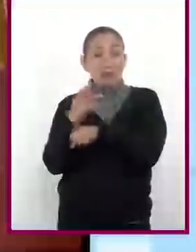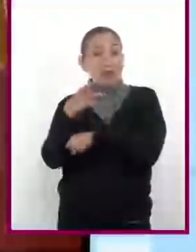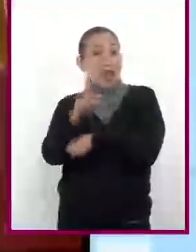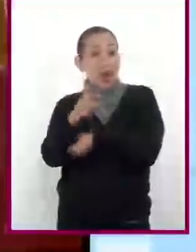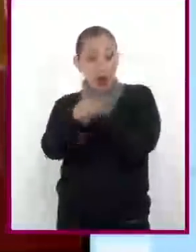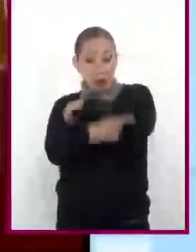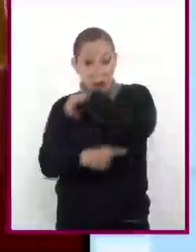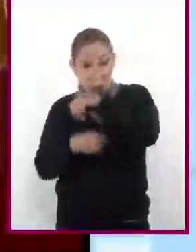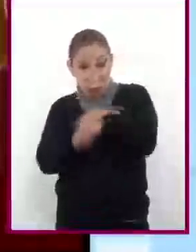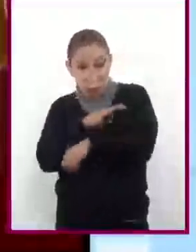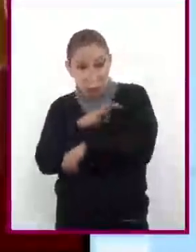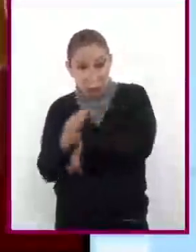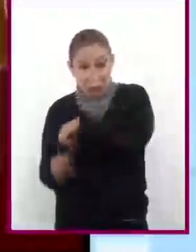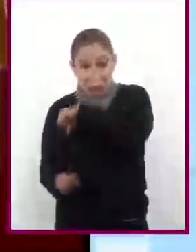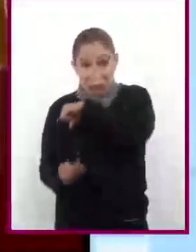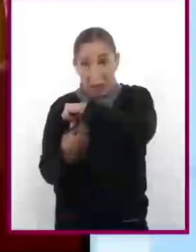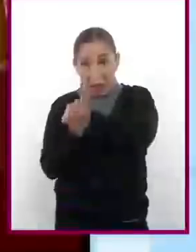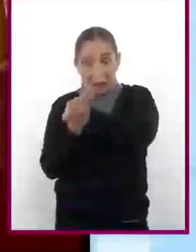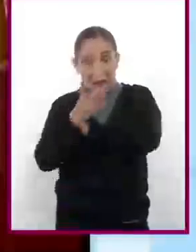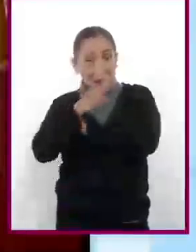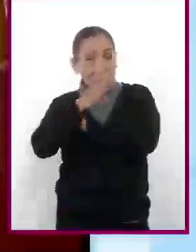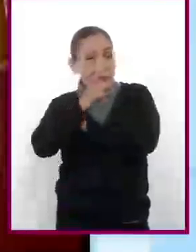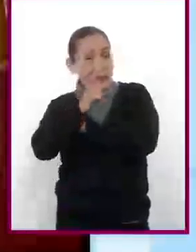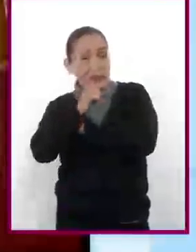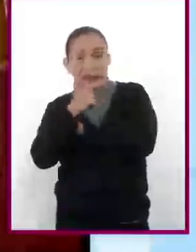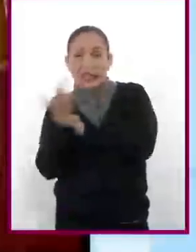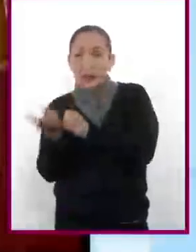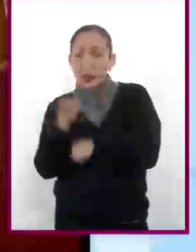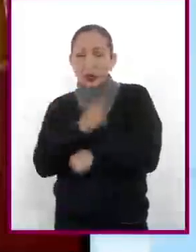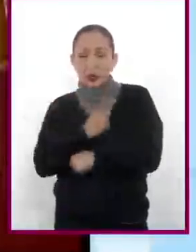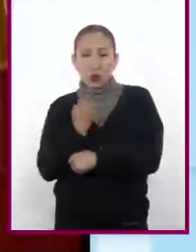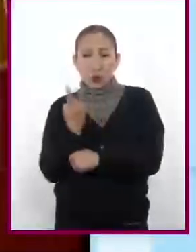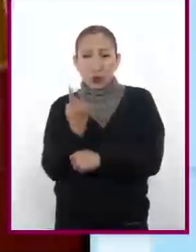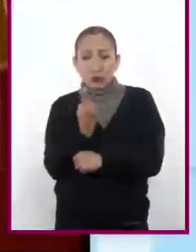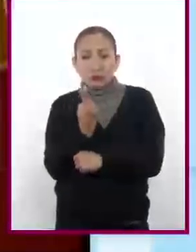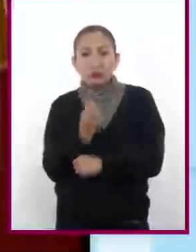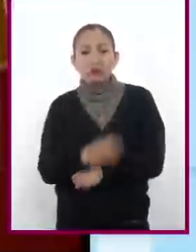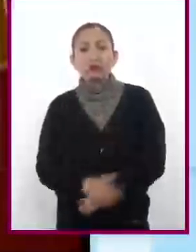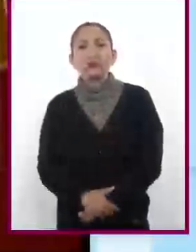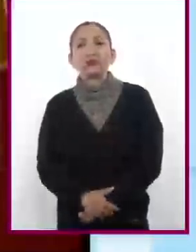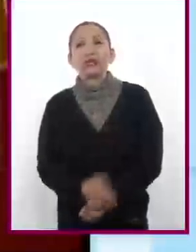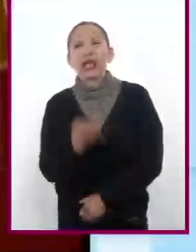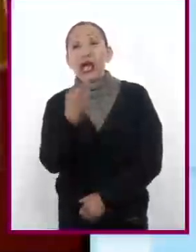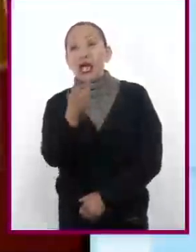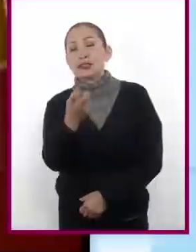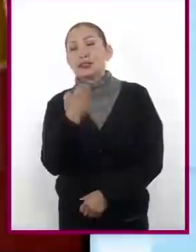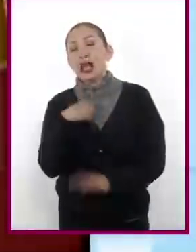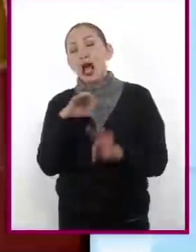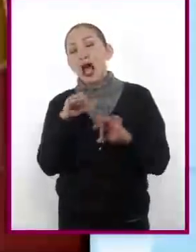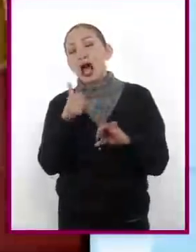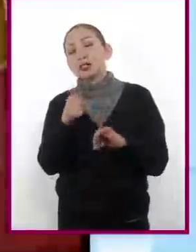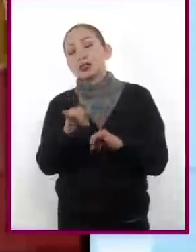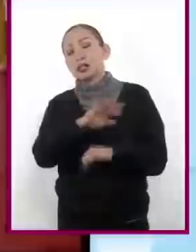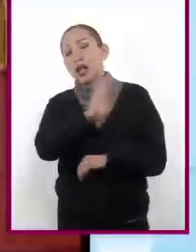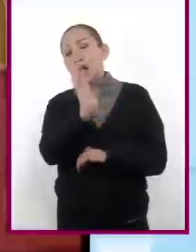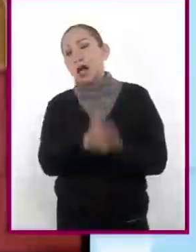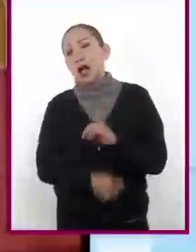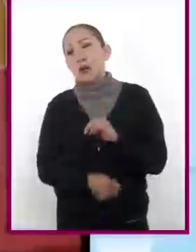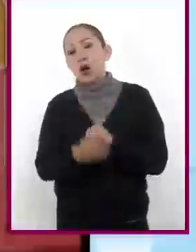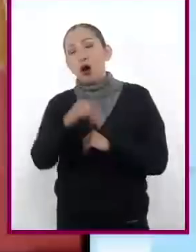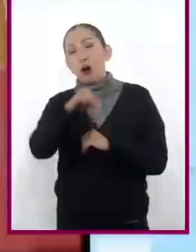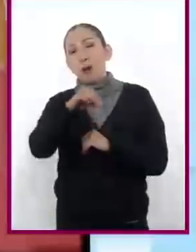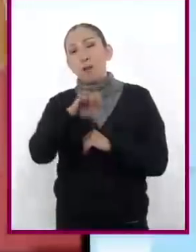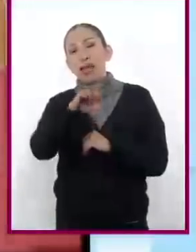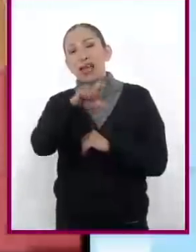ni con escudos pudo ser sostenida nuestra soledad. Este fue el modo como feneció el